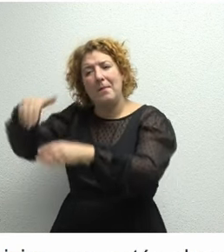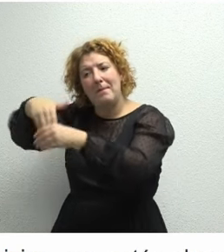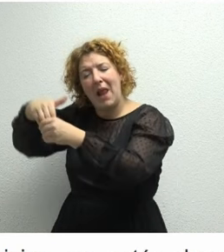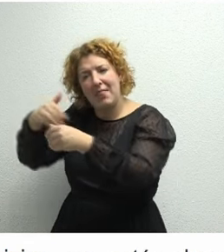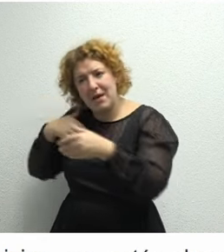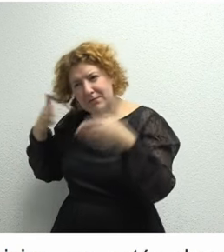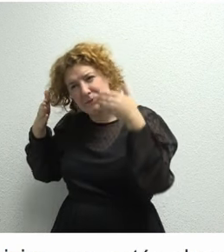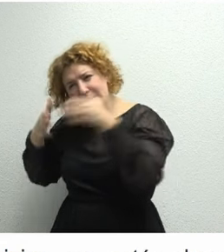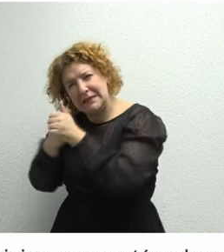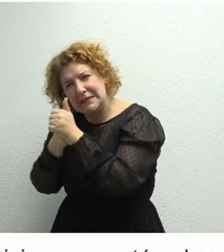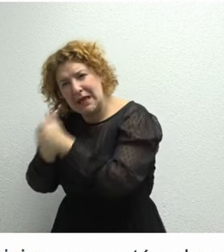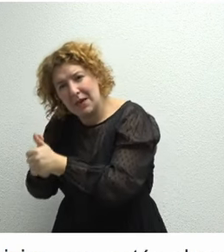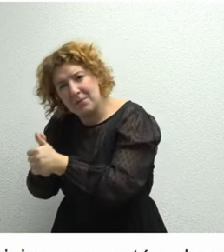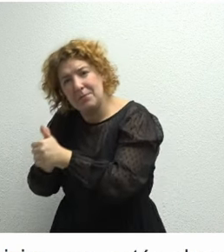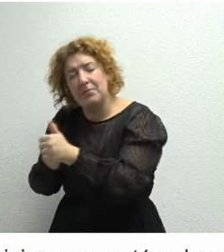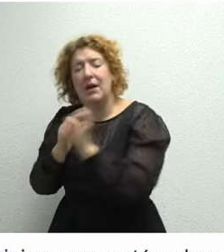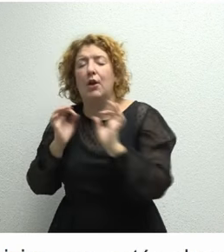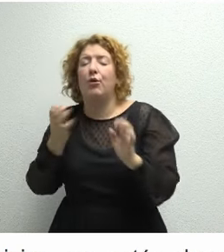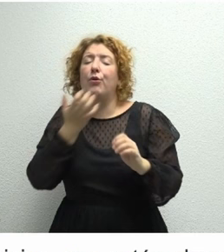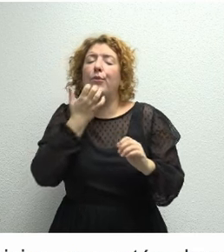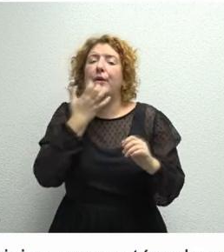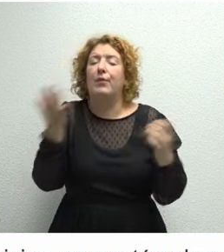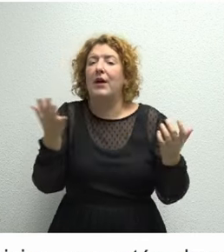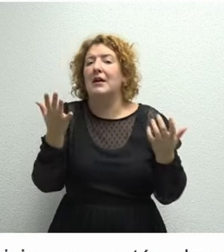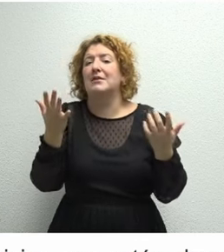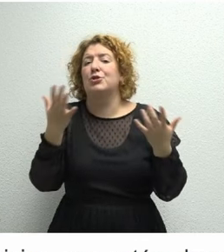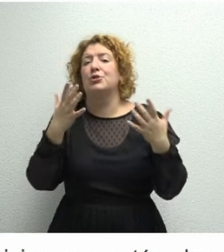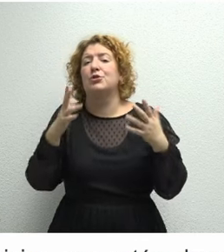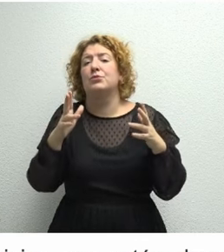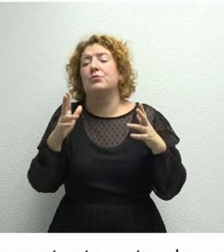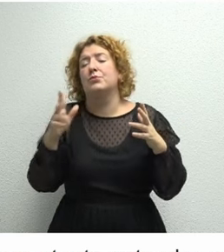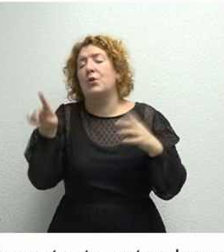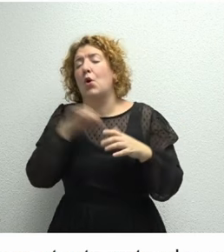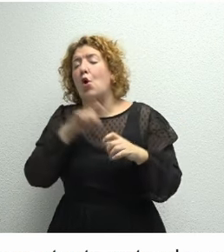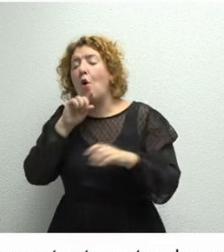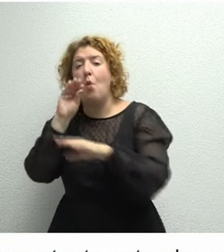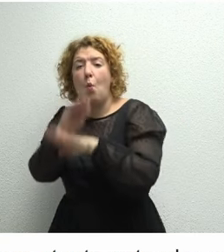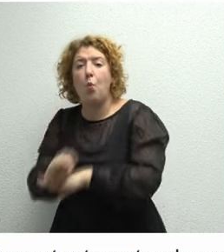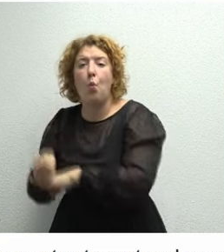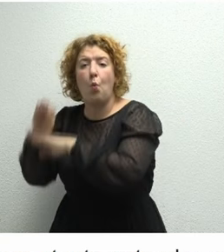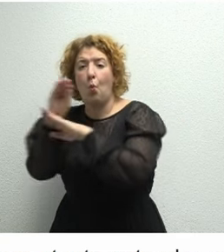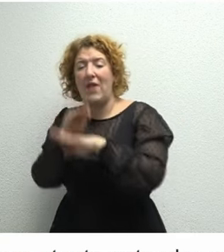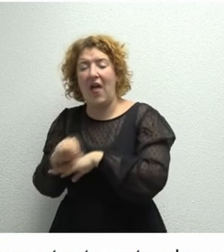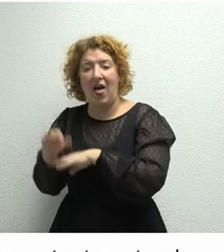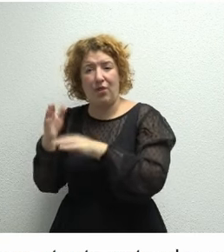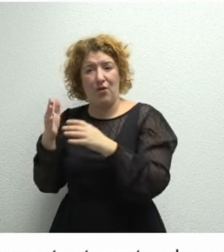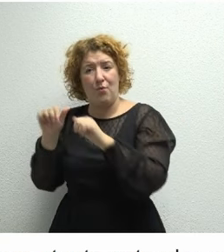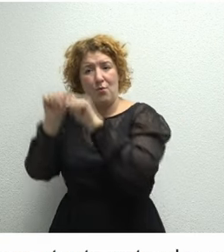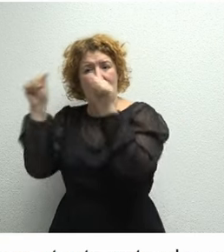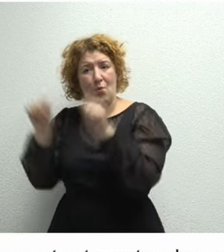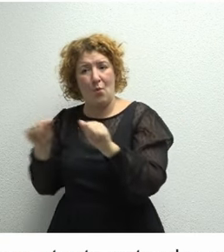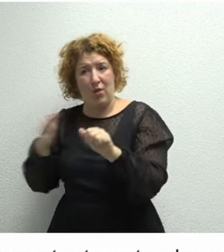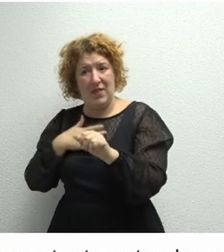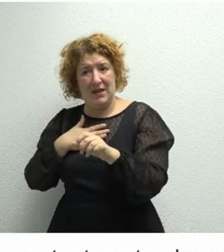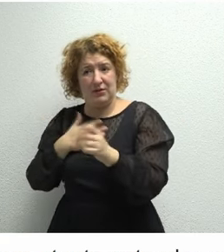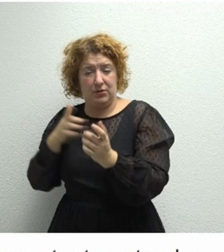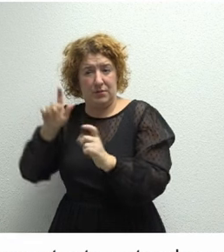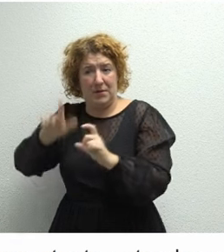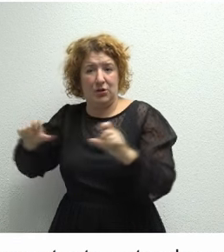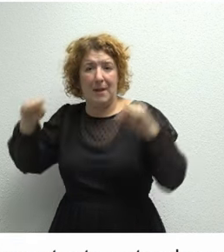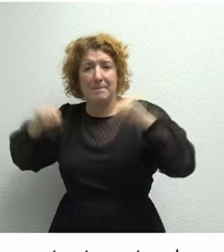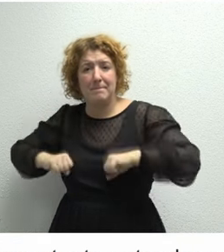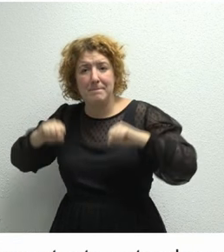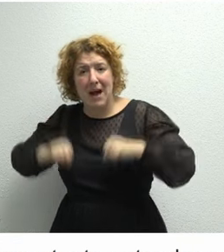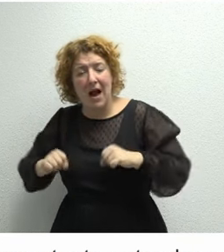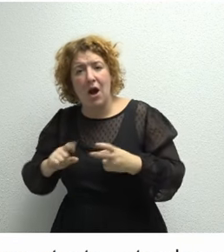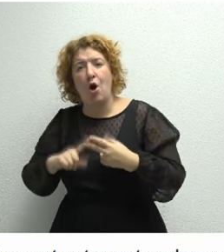que al final la atención sociosanitaria o el el modelo de cuidados de las atenciones que se dan en en en nuestra Isla las personas de edad las